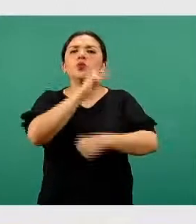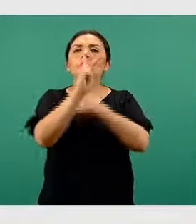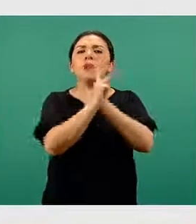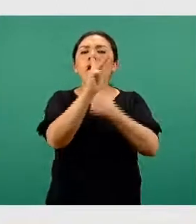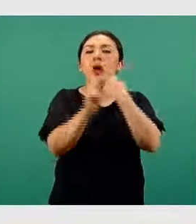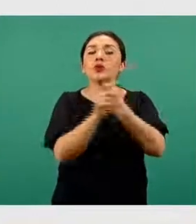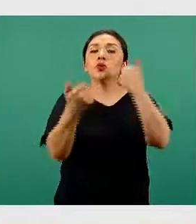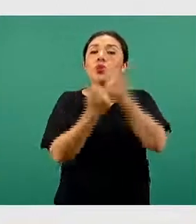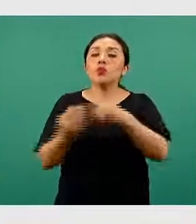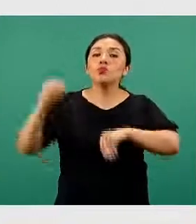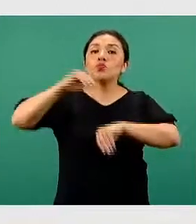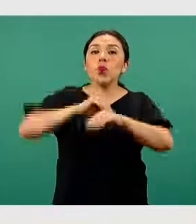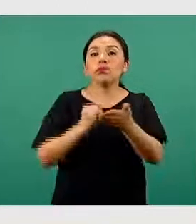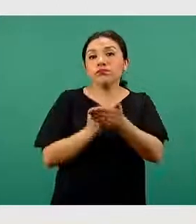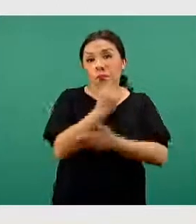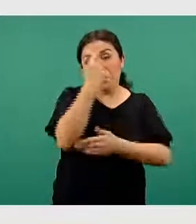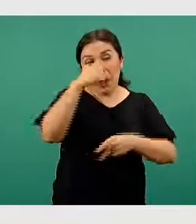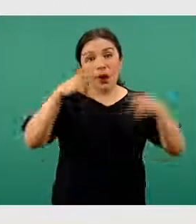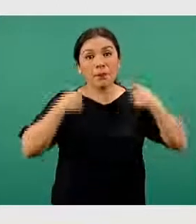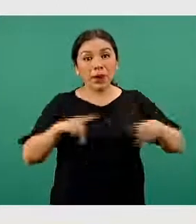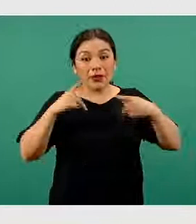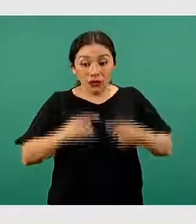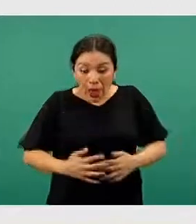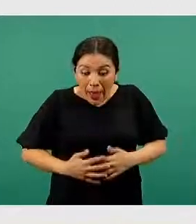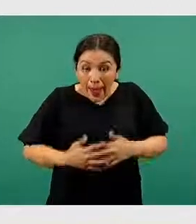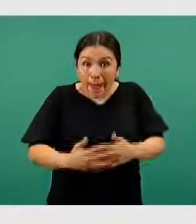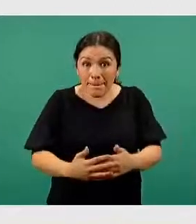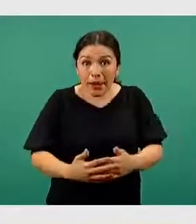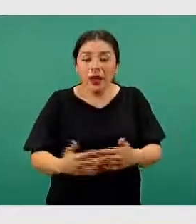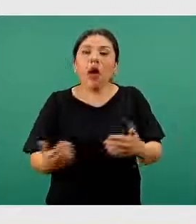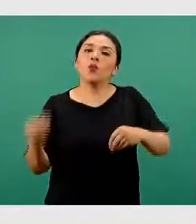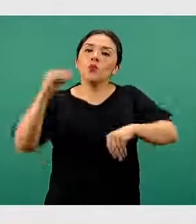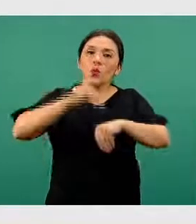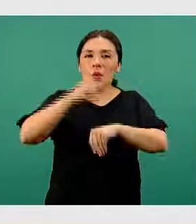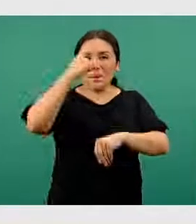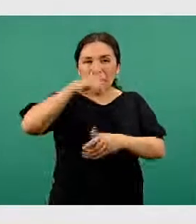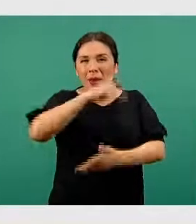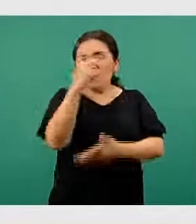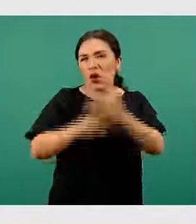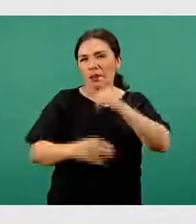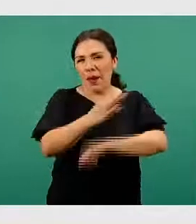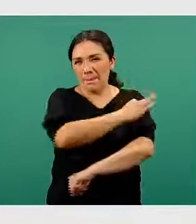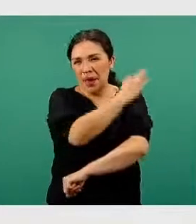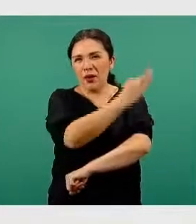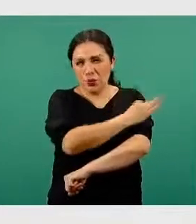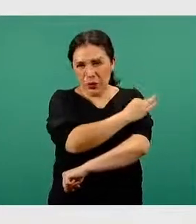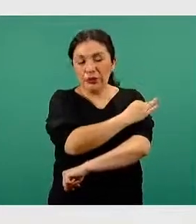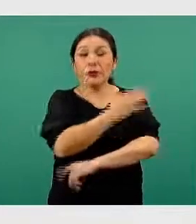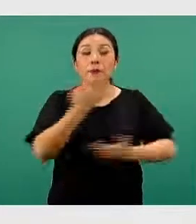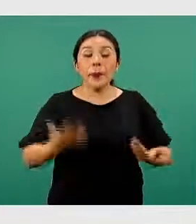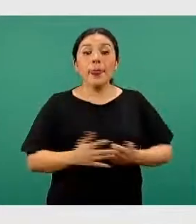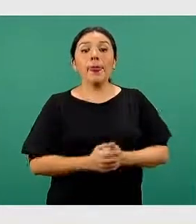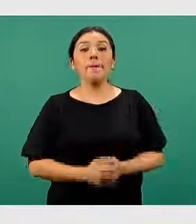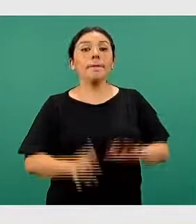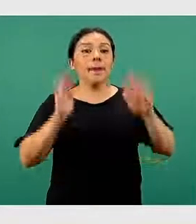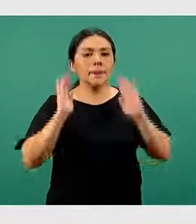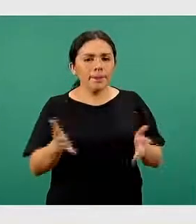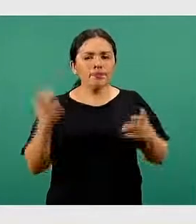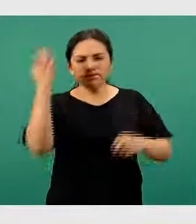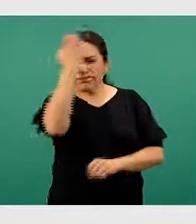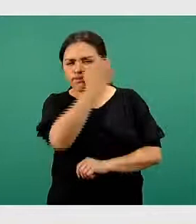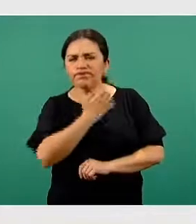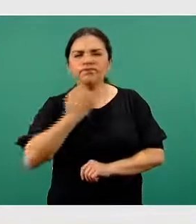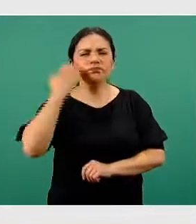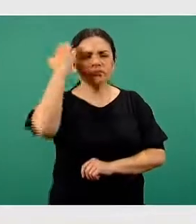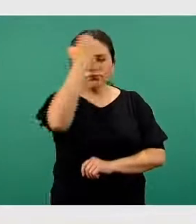a la incorporación de las personas embarazadas a las políticas nacionales de vacunación. Se hizo un